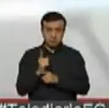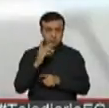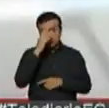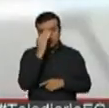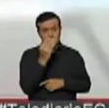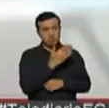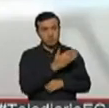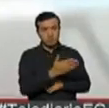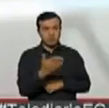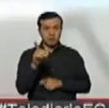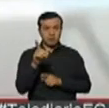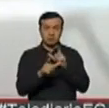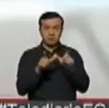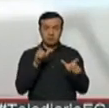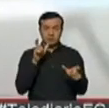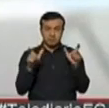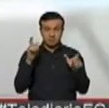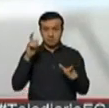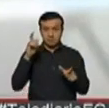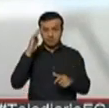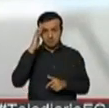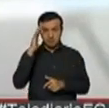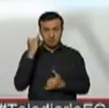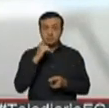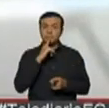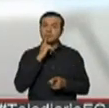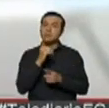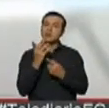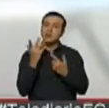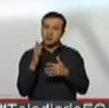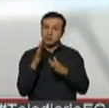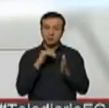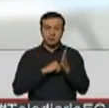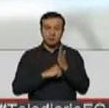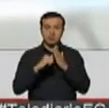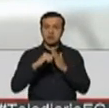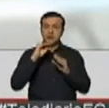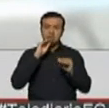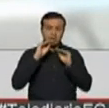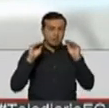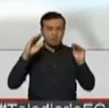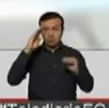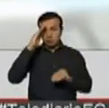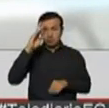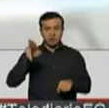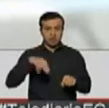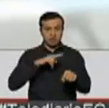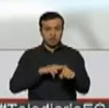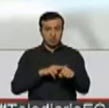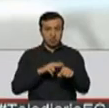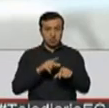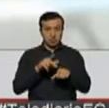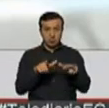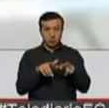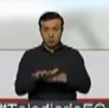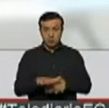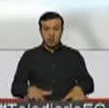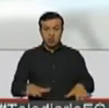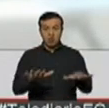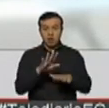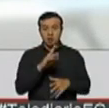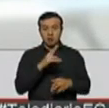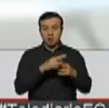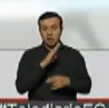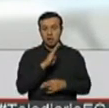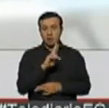buenos días con todos quienes nos están viendo el día de hoy. Efectivamente, como la ministra lo ha dicho, la Policía Nacional nunca ha abandonado la zona de Buenos Aires y la meta